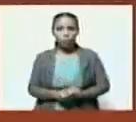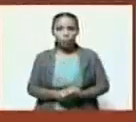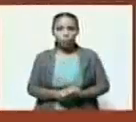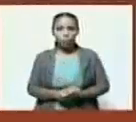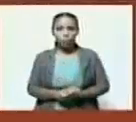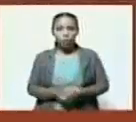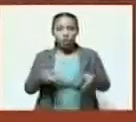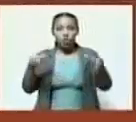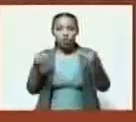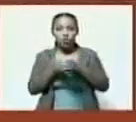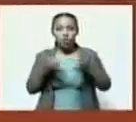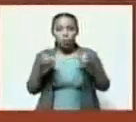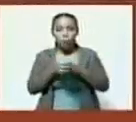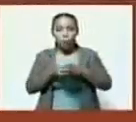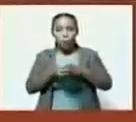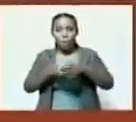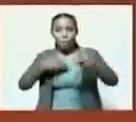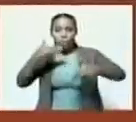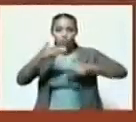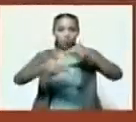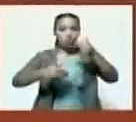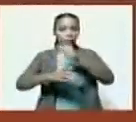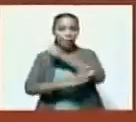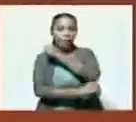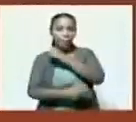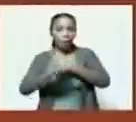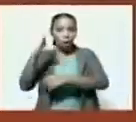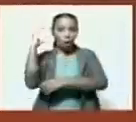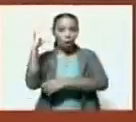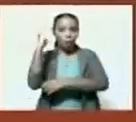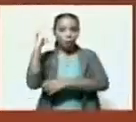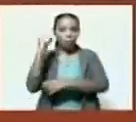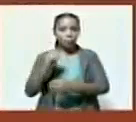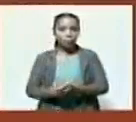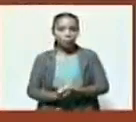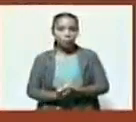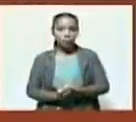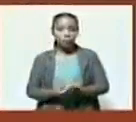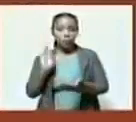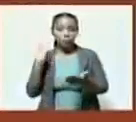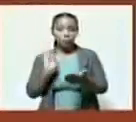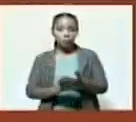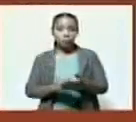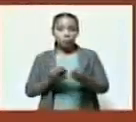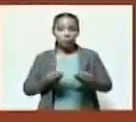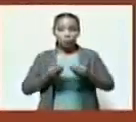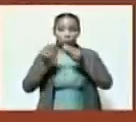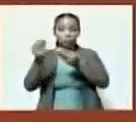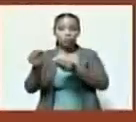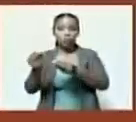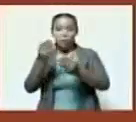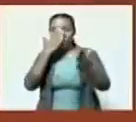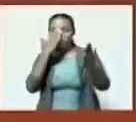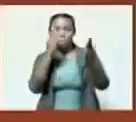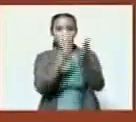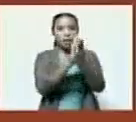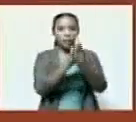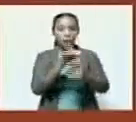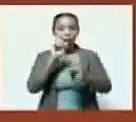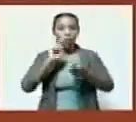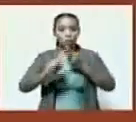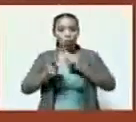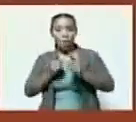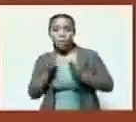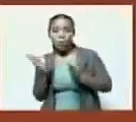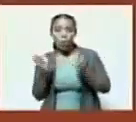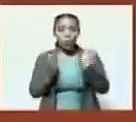los grupos delincuenciales, criminales estos, colombianos, que han estado permeando y que se han estado enfrentando unos a los